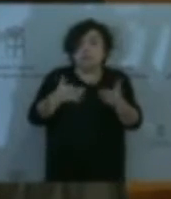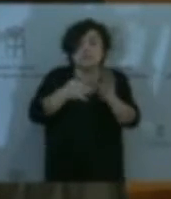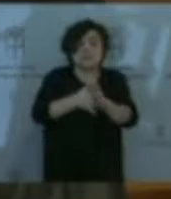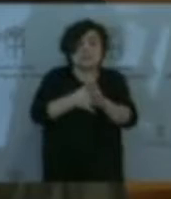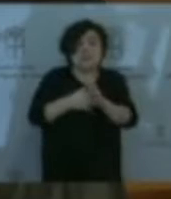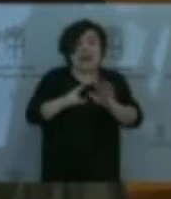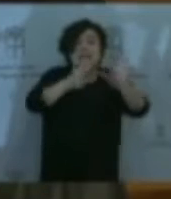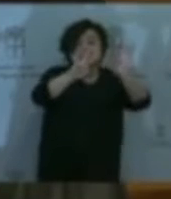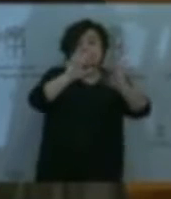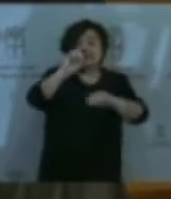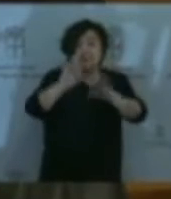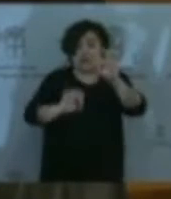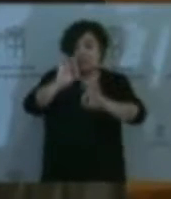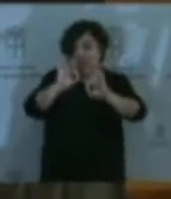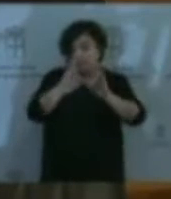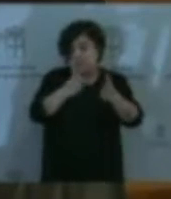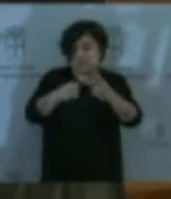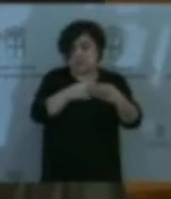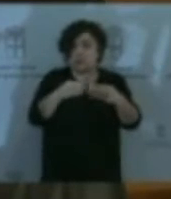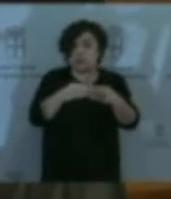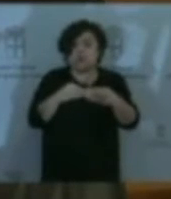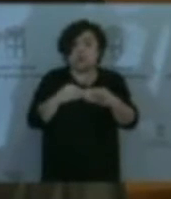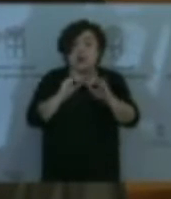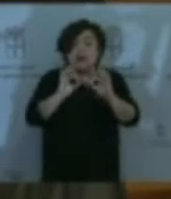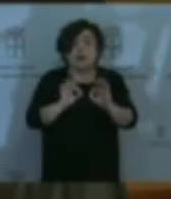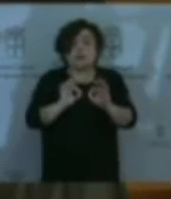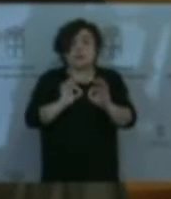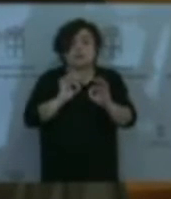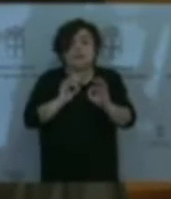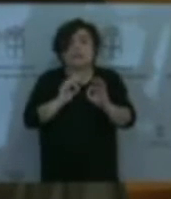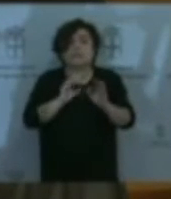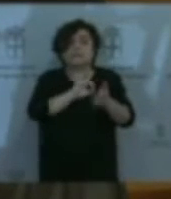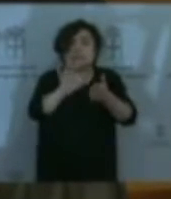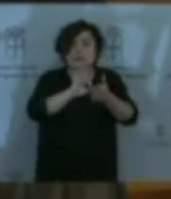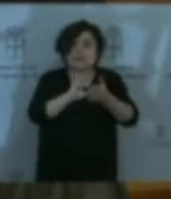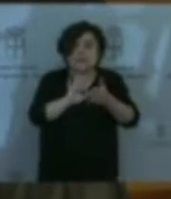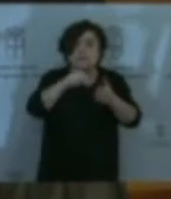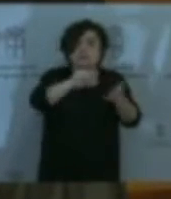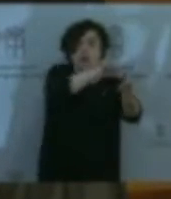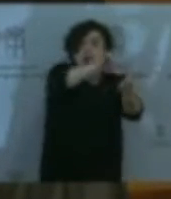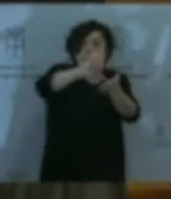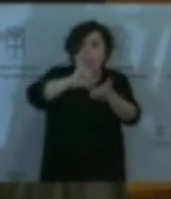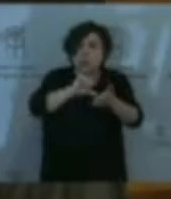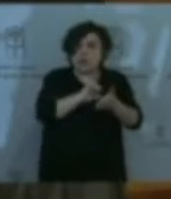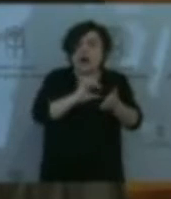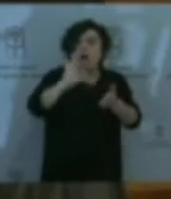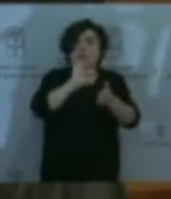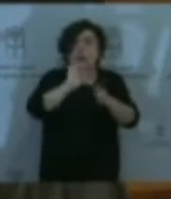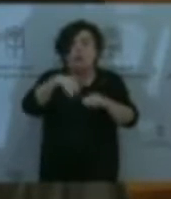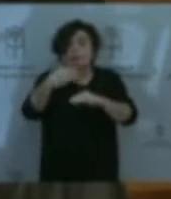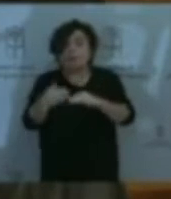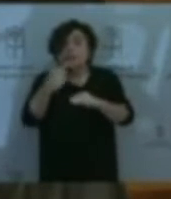billete único en los servicios de transporte interurbano de nuestra competencia, que tienen a su disposición más de 300 puntos de